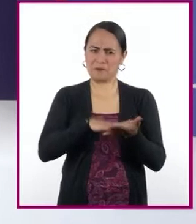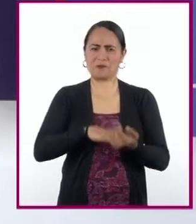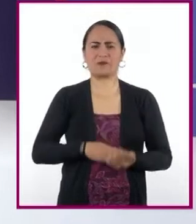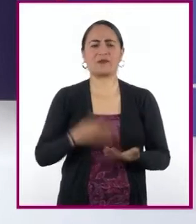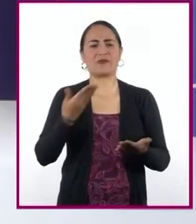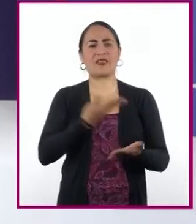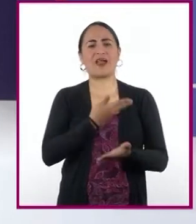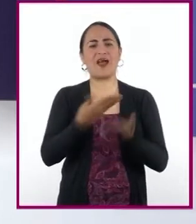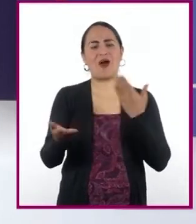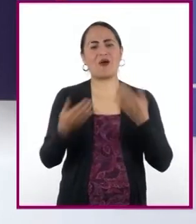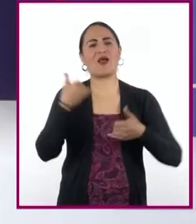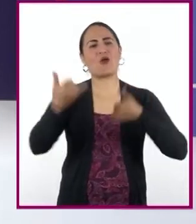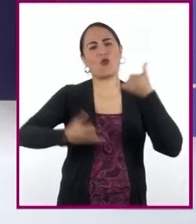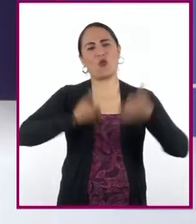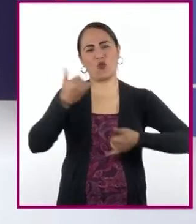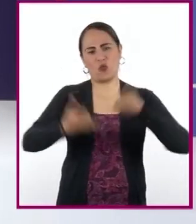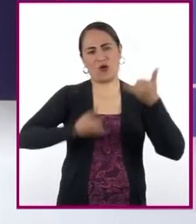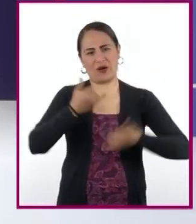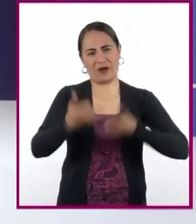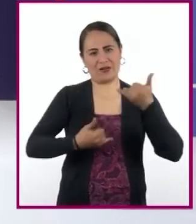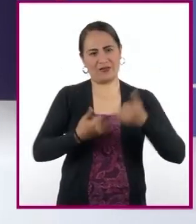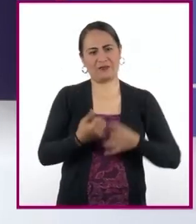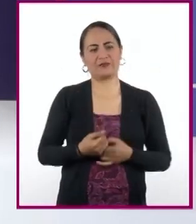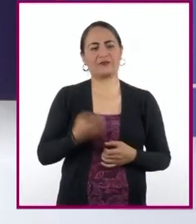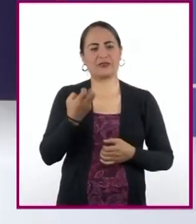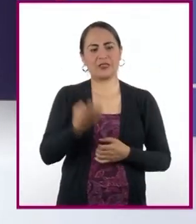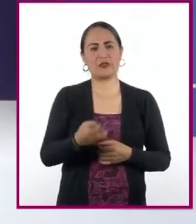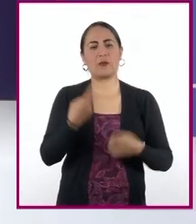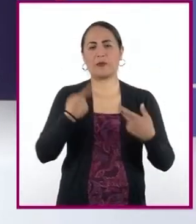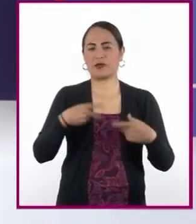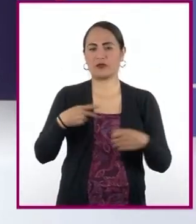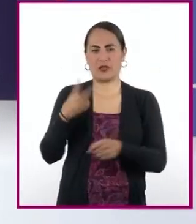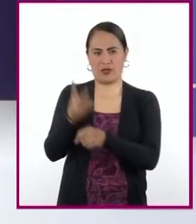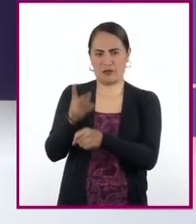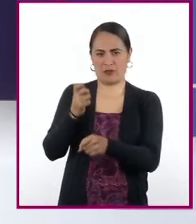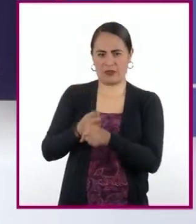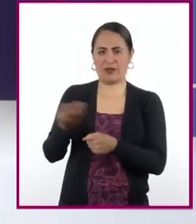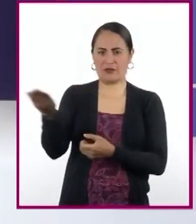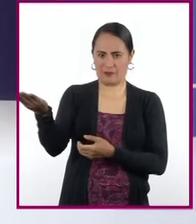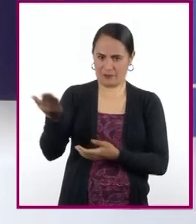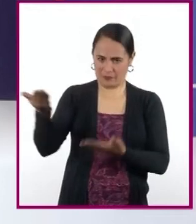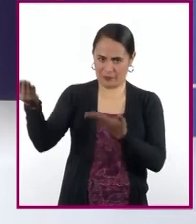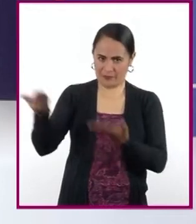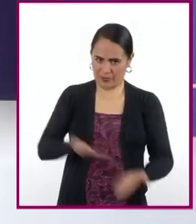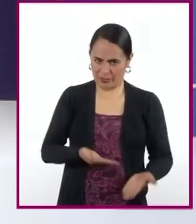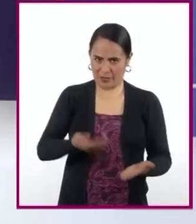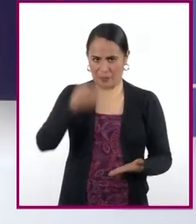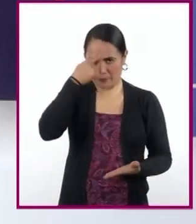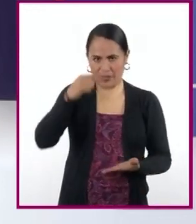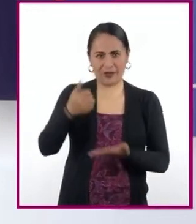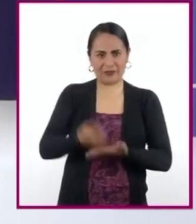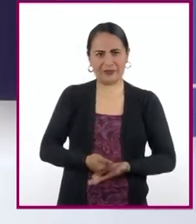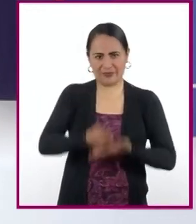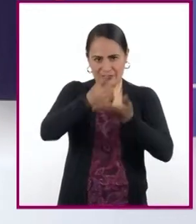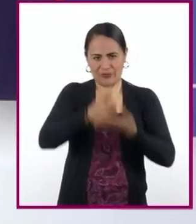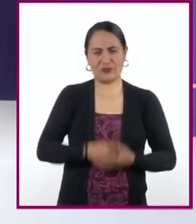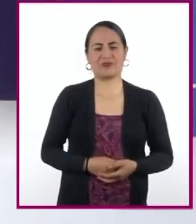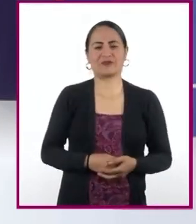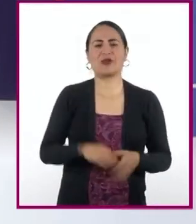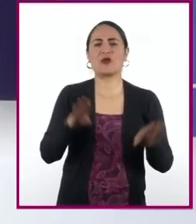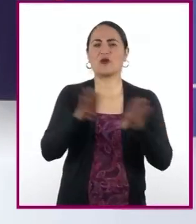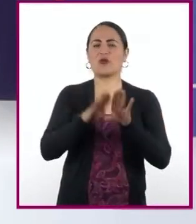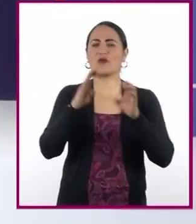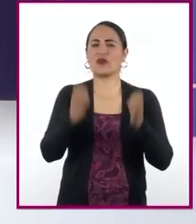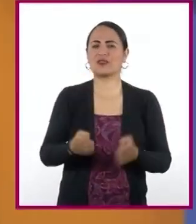Ahora vamos a hacer un juego. Para ello le voy a pedir a nuestro invitado que pase para que nos ayude a realizarlo. ¿Cómo estás,